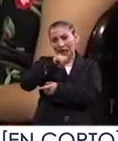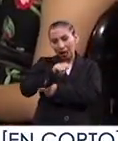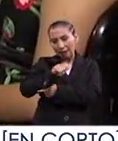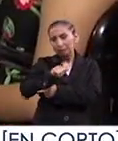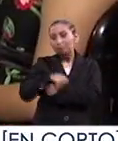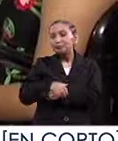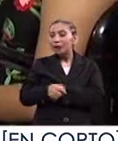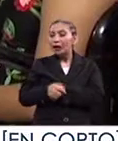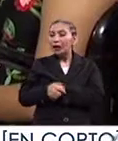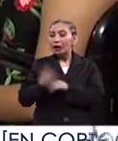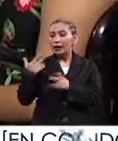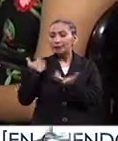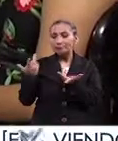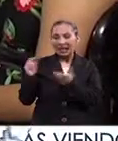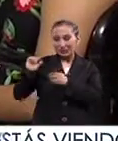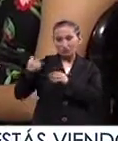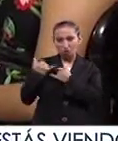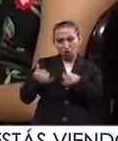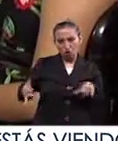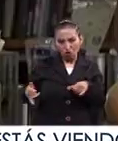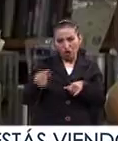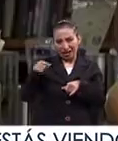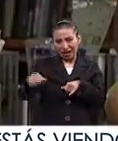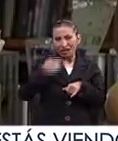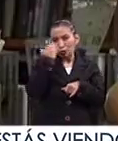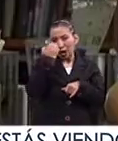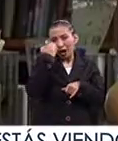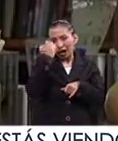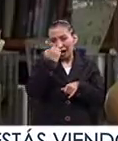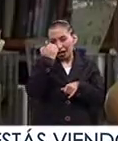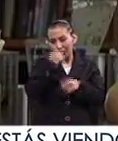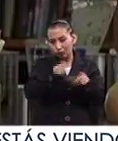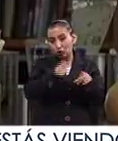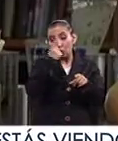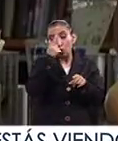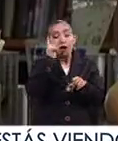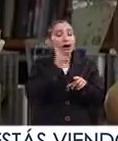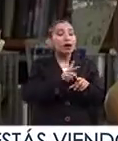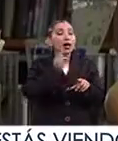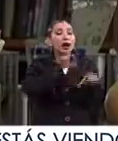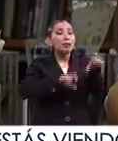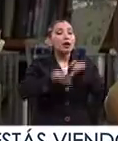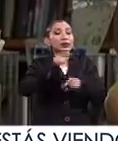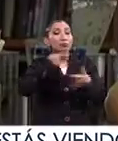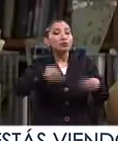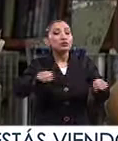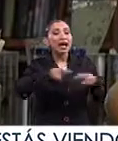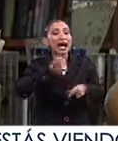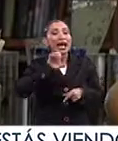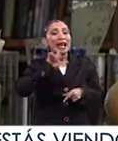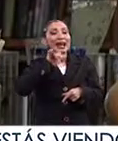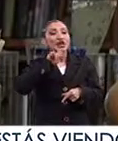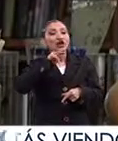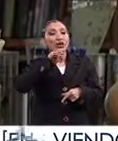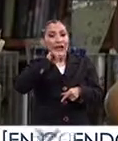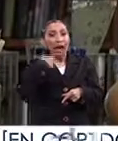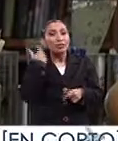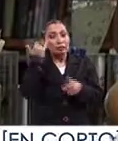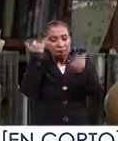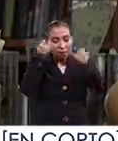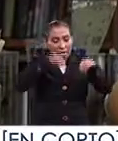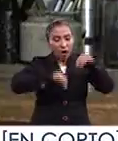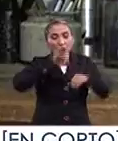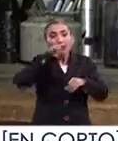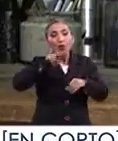Lavista. Y se acababa de inaugurar en el conservatorio un laboratorio de música electrónica. Entonces hicimos la música